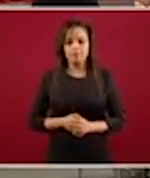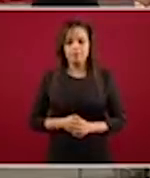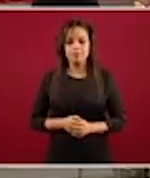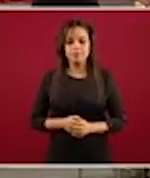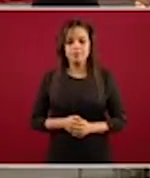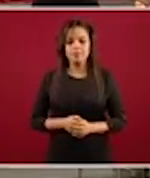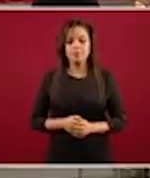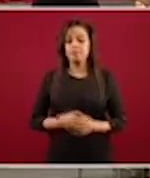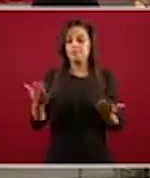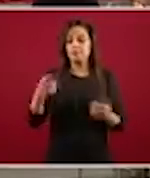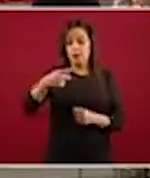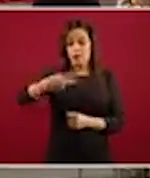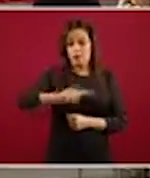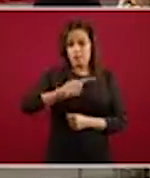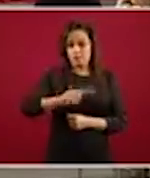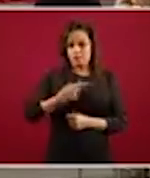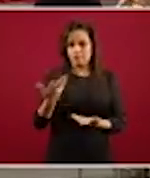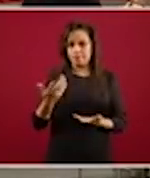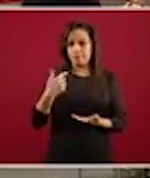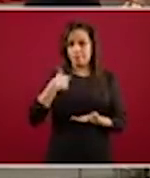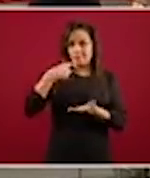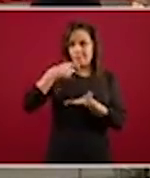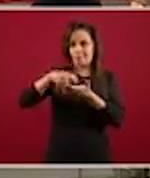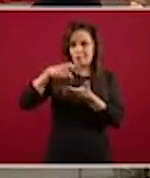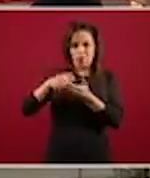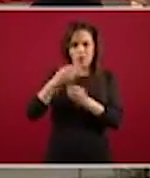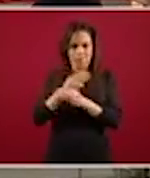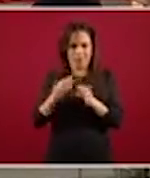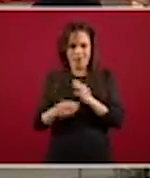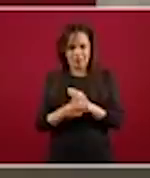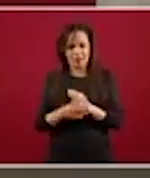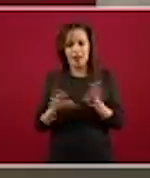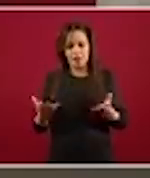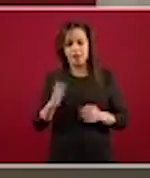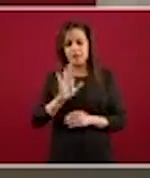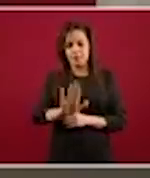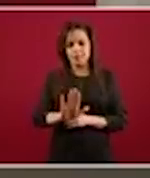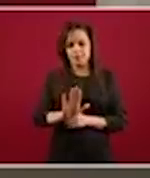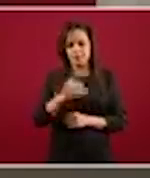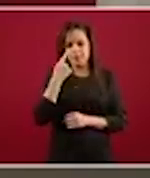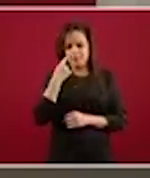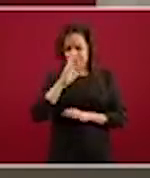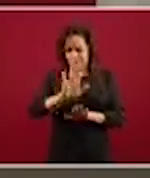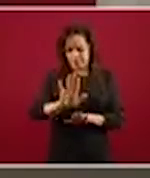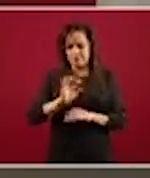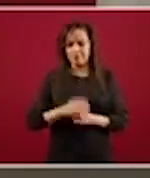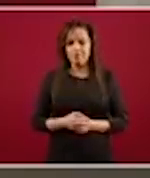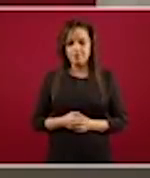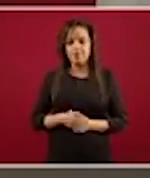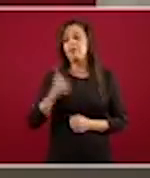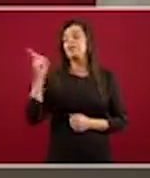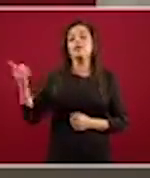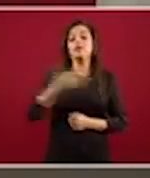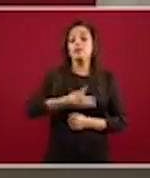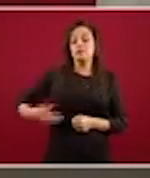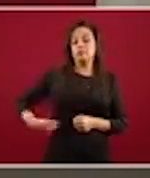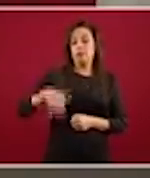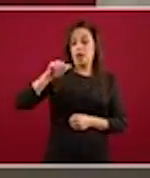me preguntaba usted del abastecimiento, ¿no? Bueno, a ver, hago la explicación. El señor presidente de la República